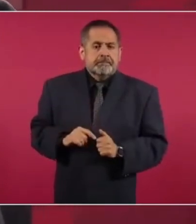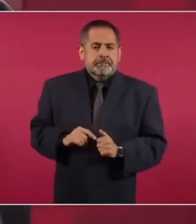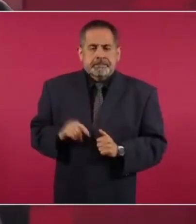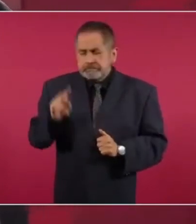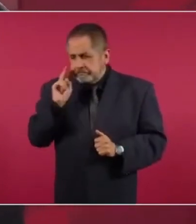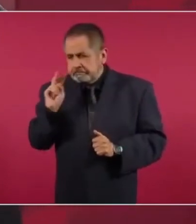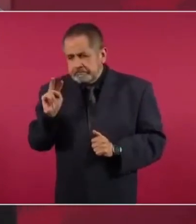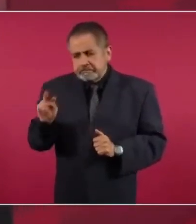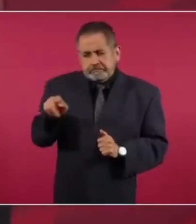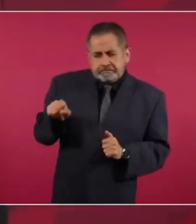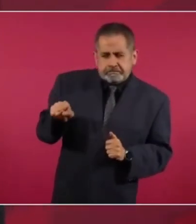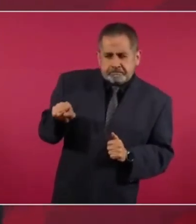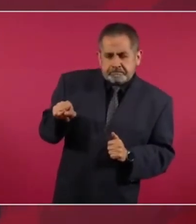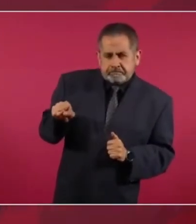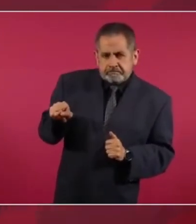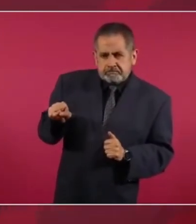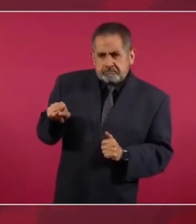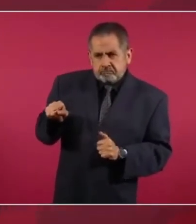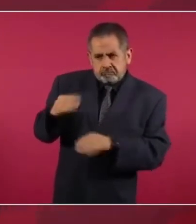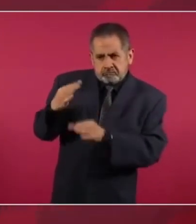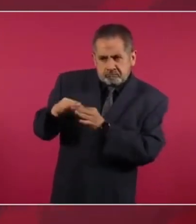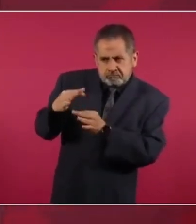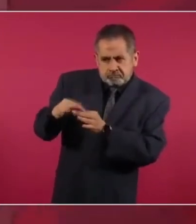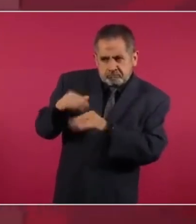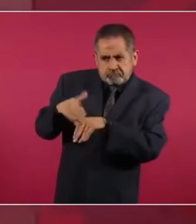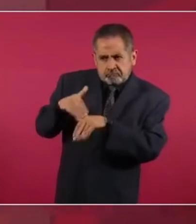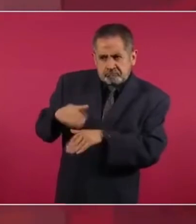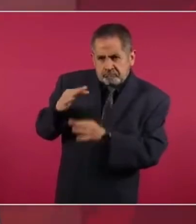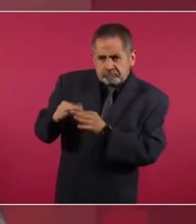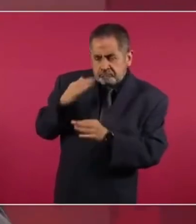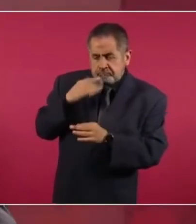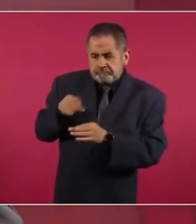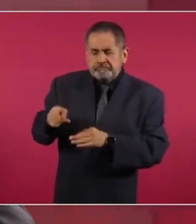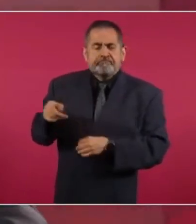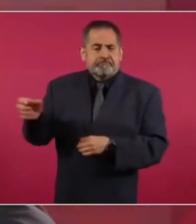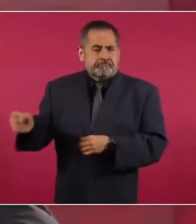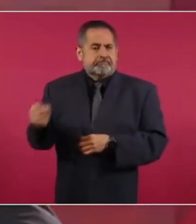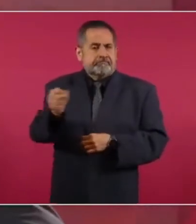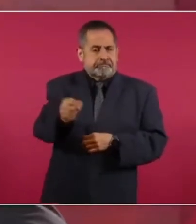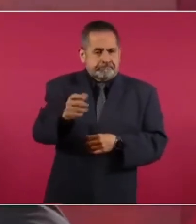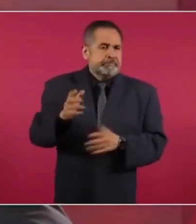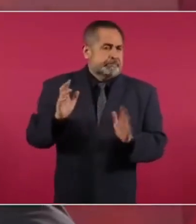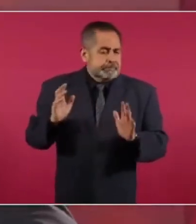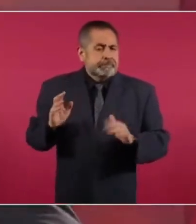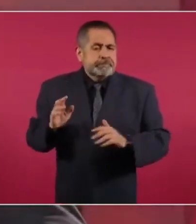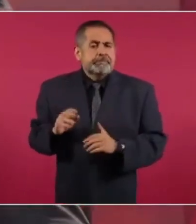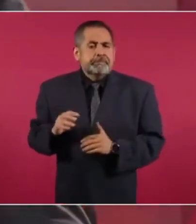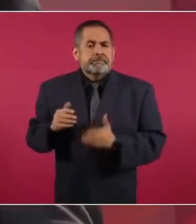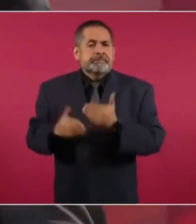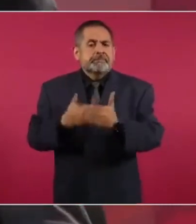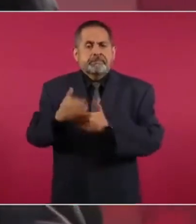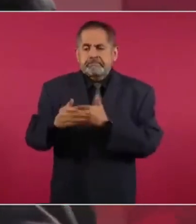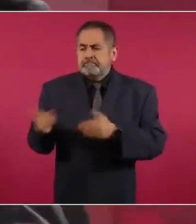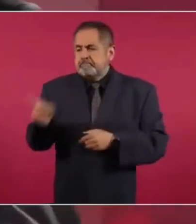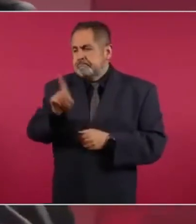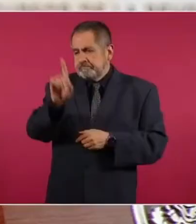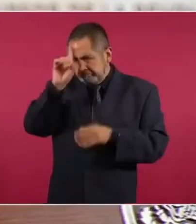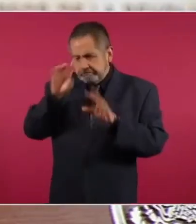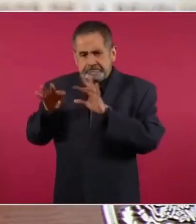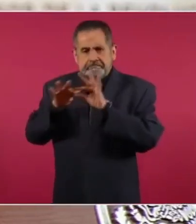los vemos aplicados, de ahí los